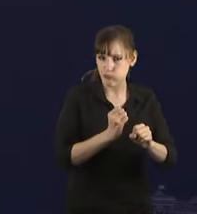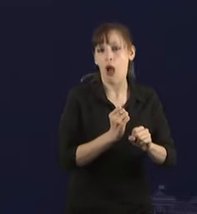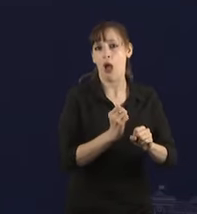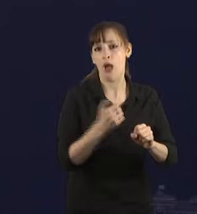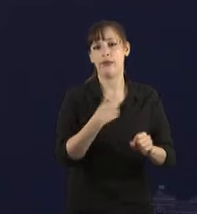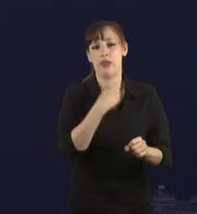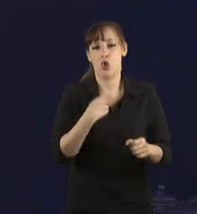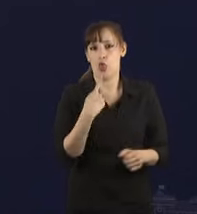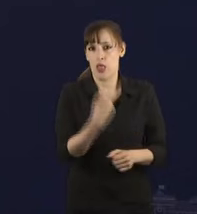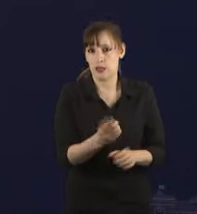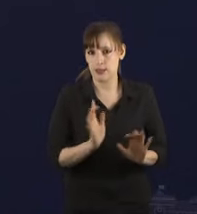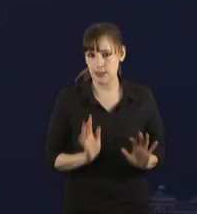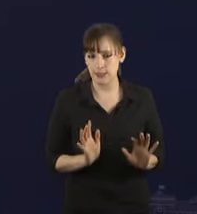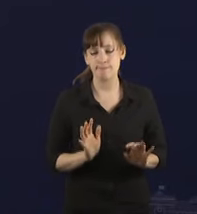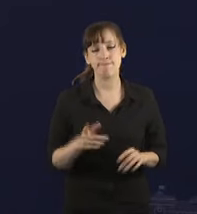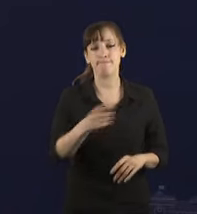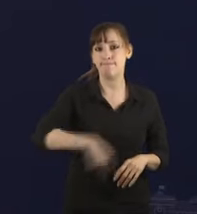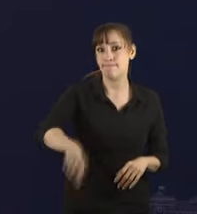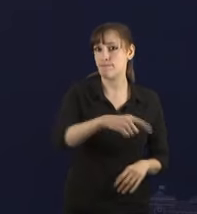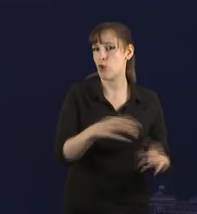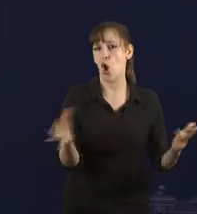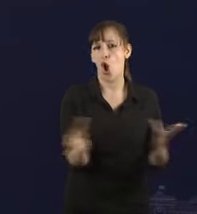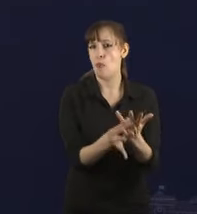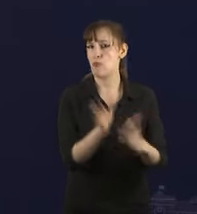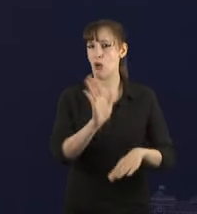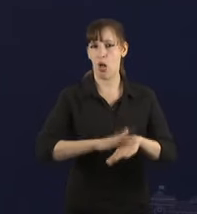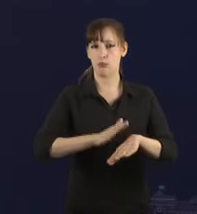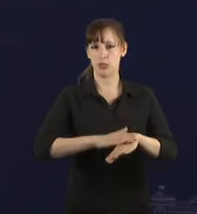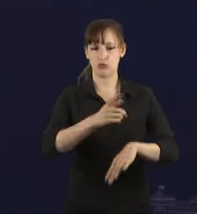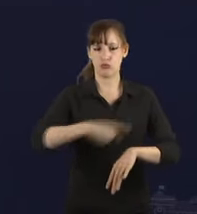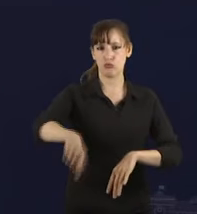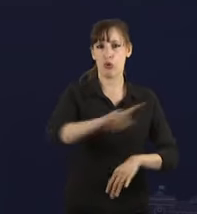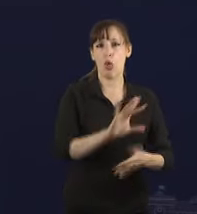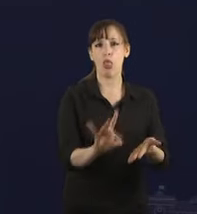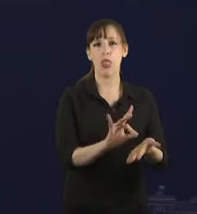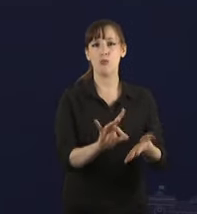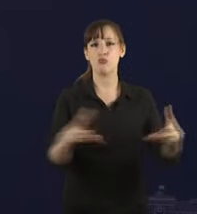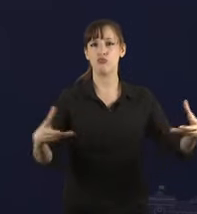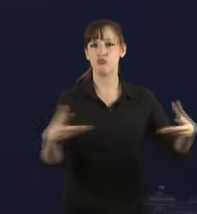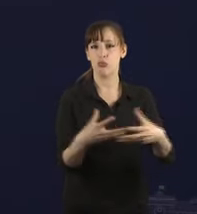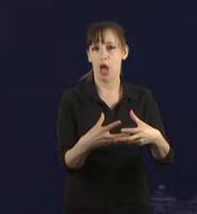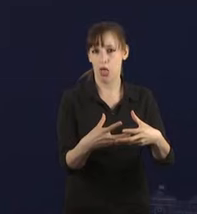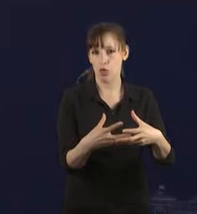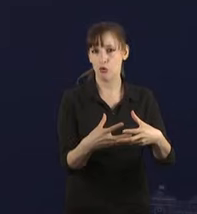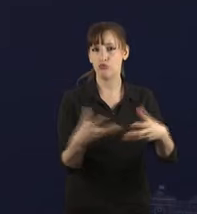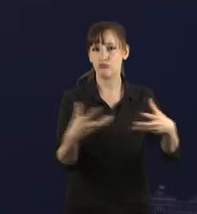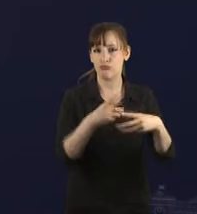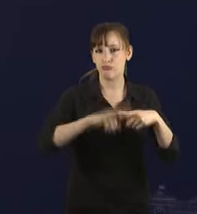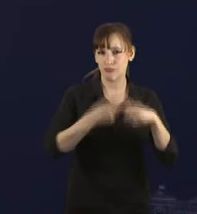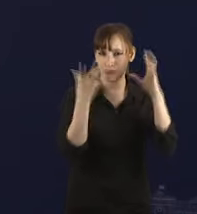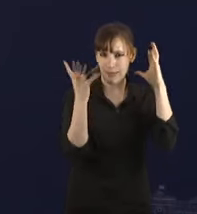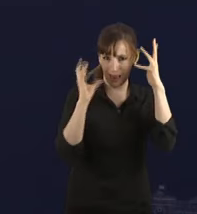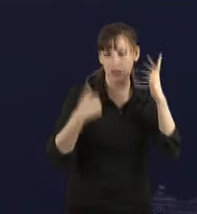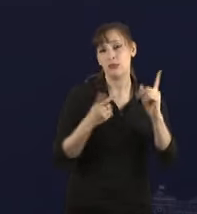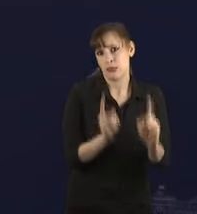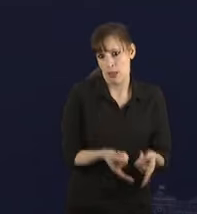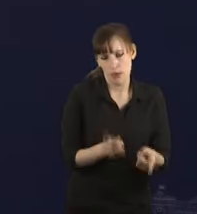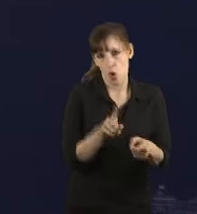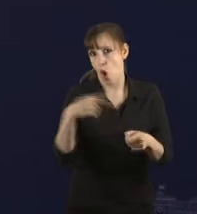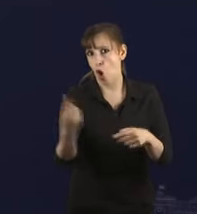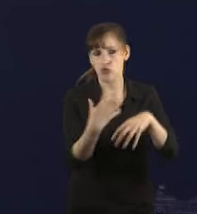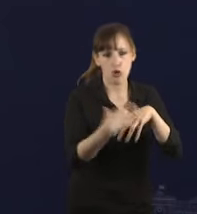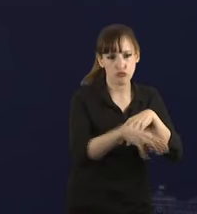eh Por supuesto los los diputados de nuestro espacio y de todos aquellos que